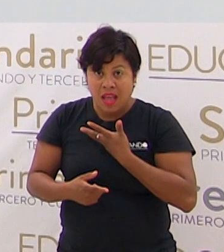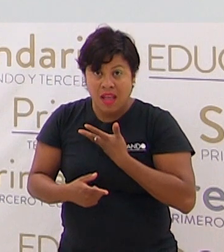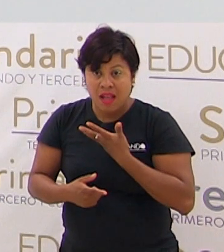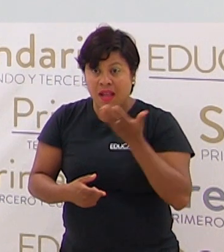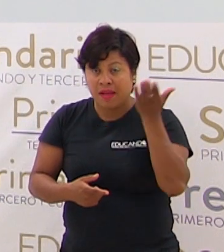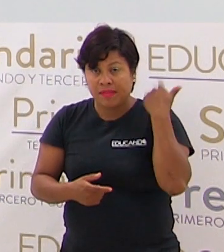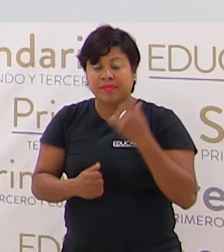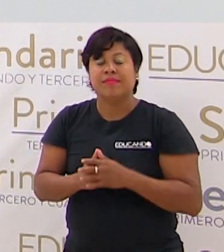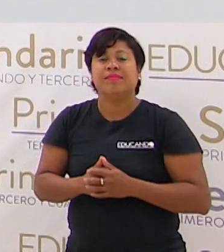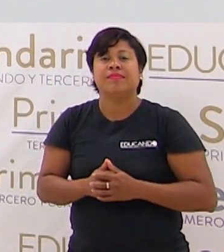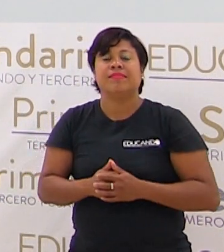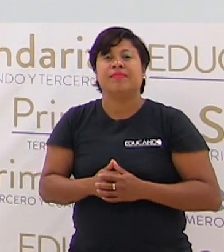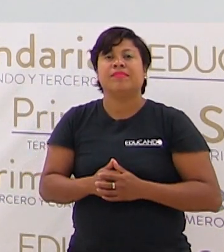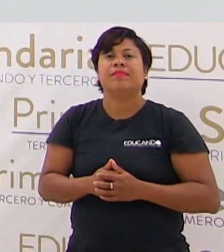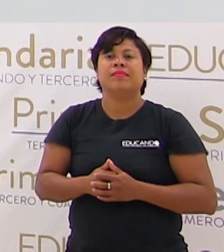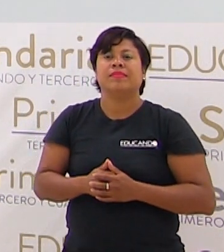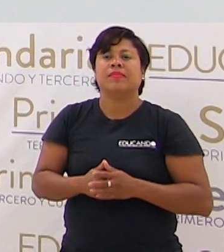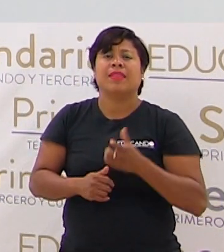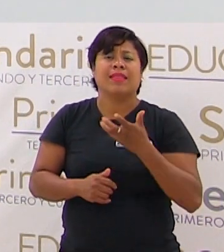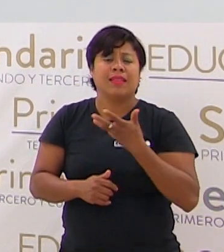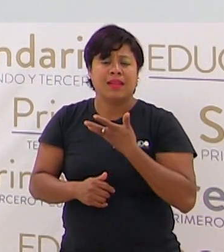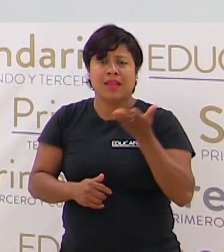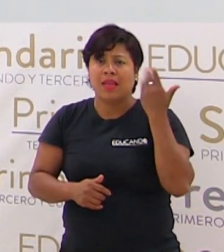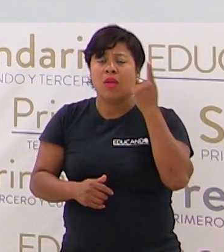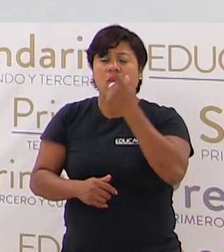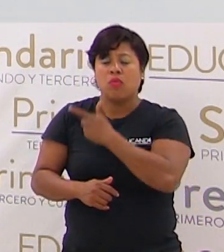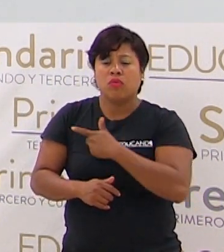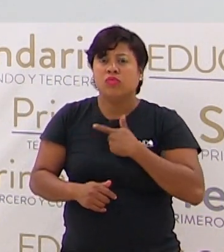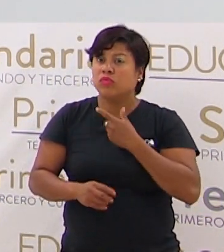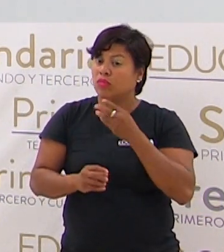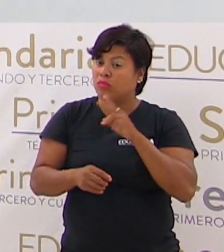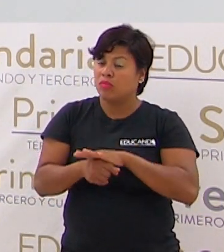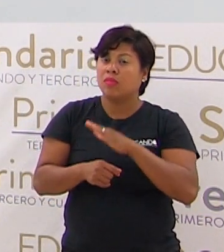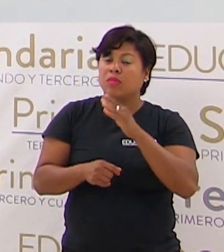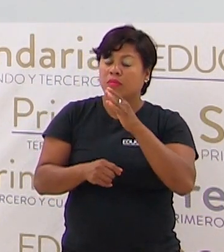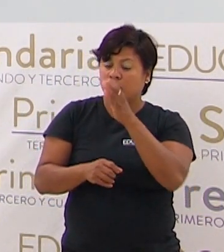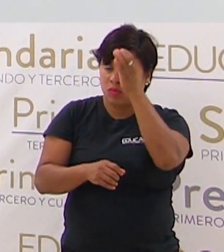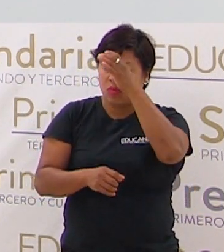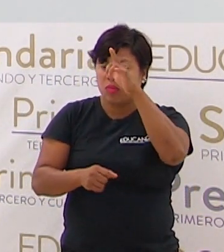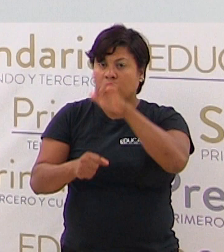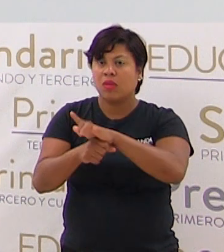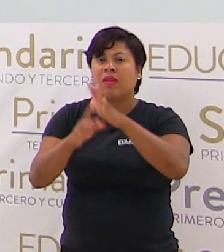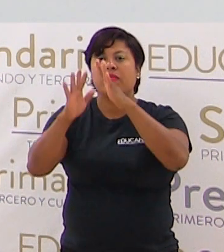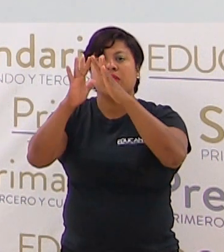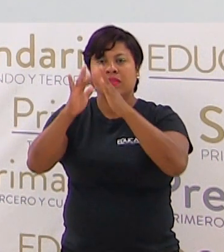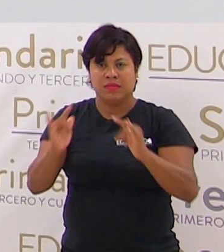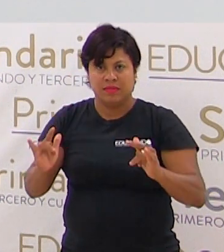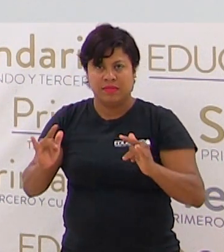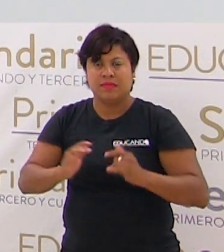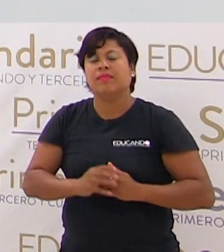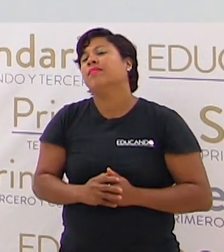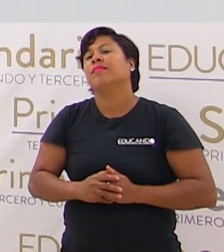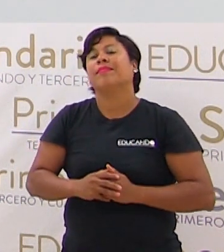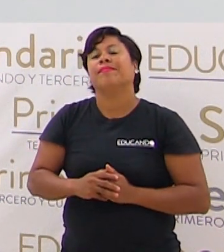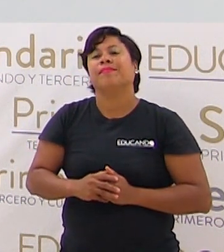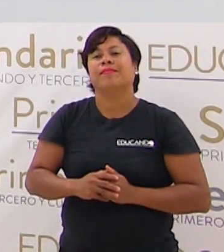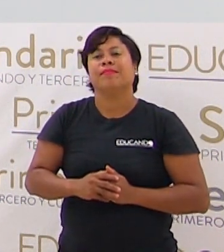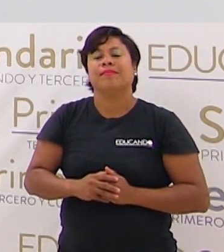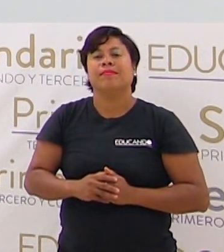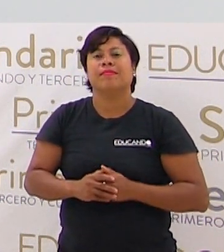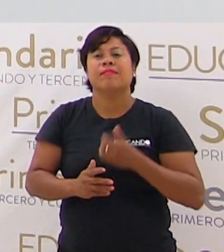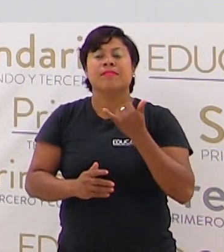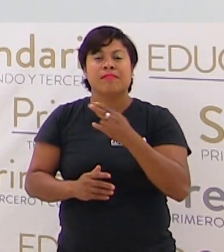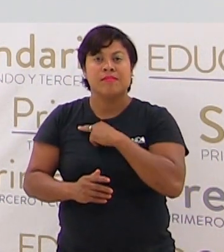tenía, bien, un gusto muy marcado por la cultura francesa.